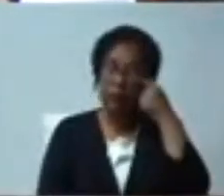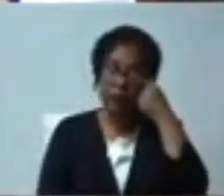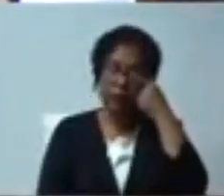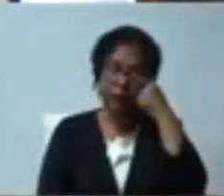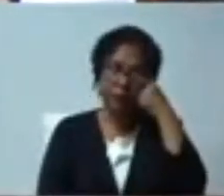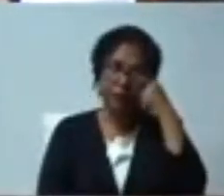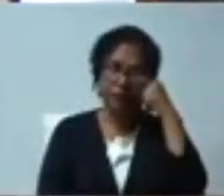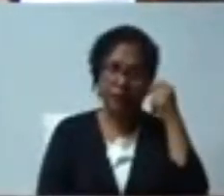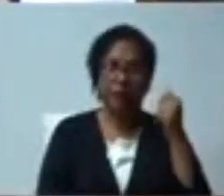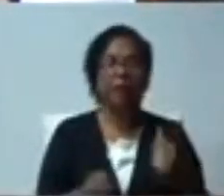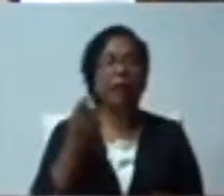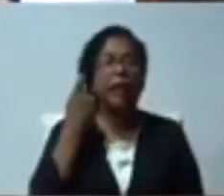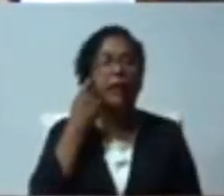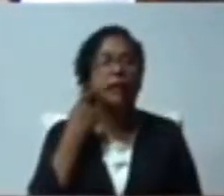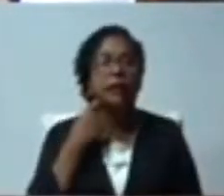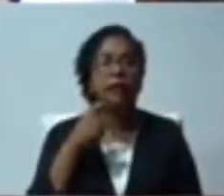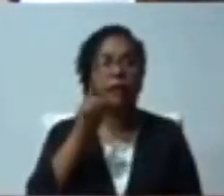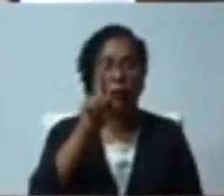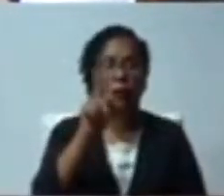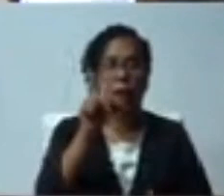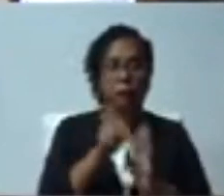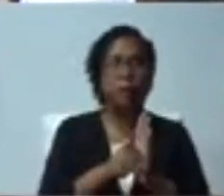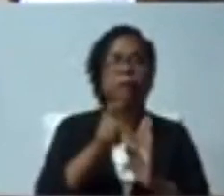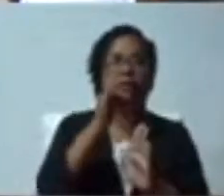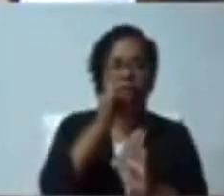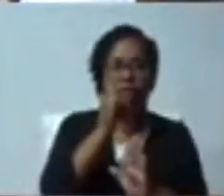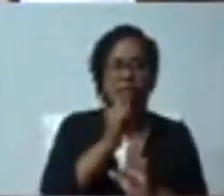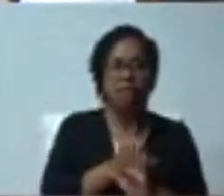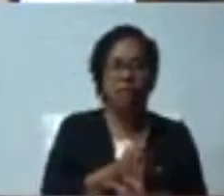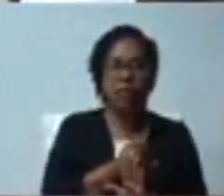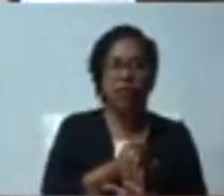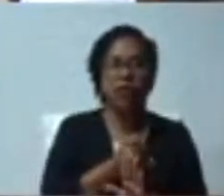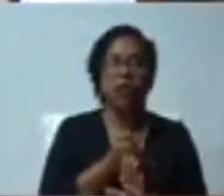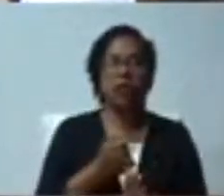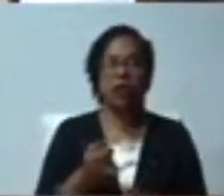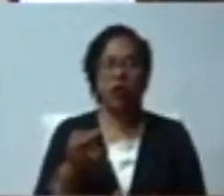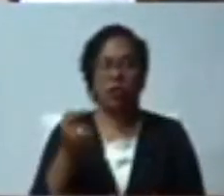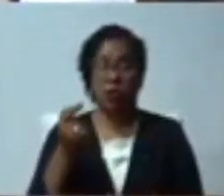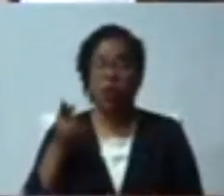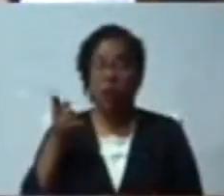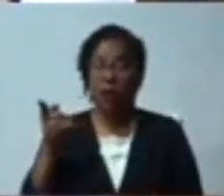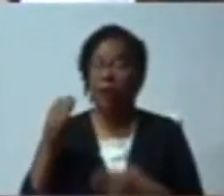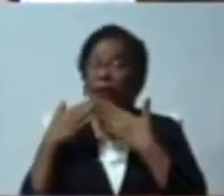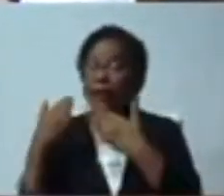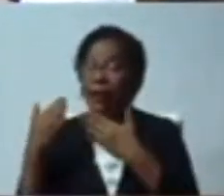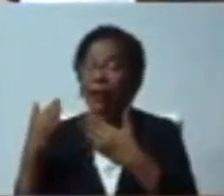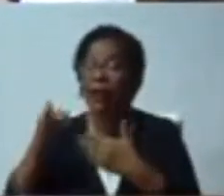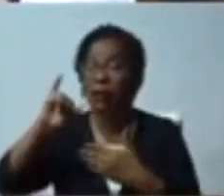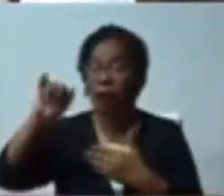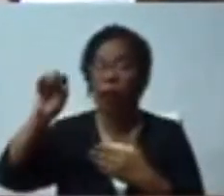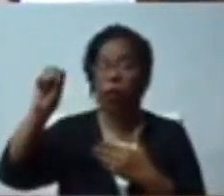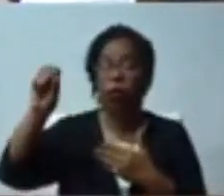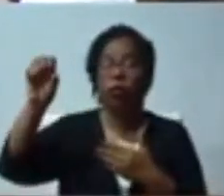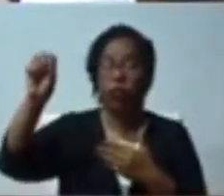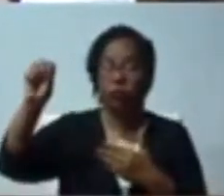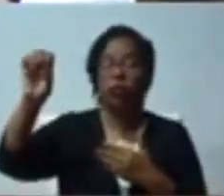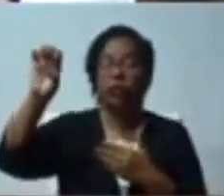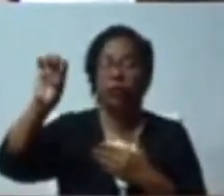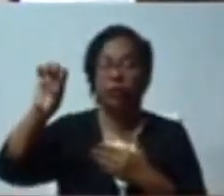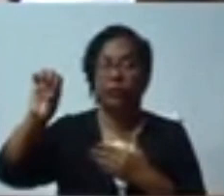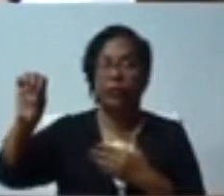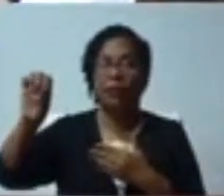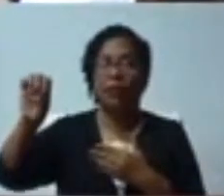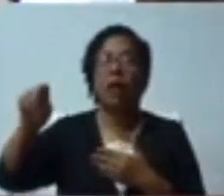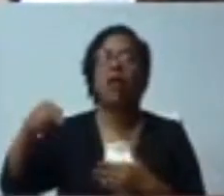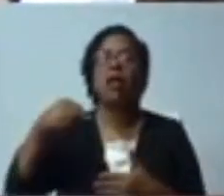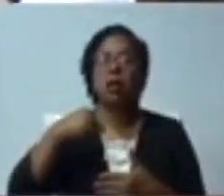Horacio, porque sin el turno de él yo estaba en la disposición, hasta yo mismo estaba en la disposición